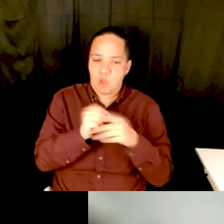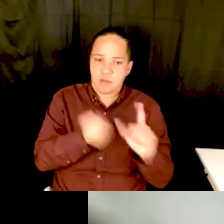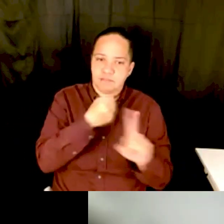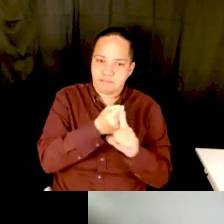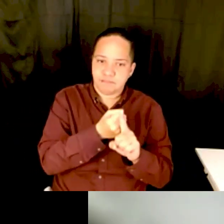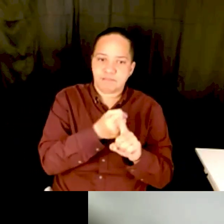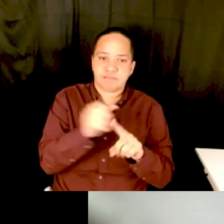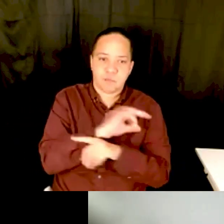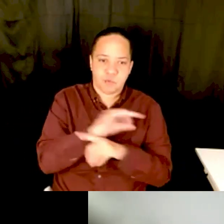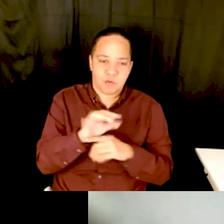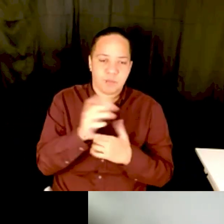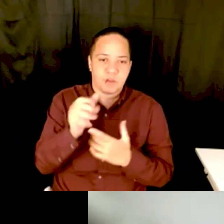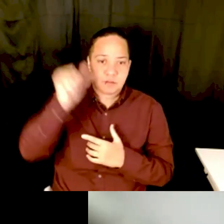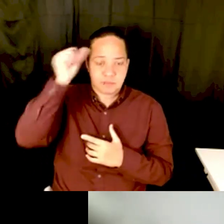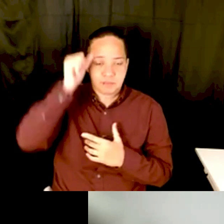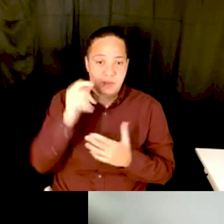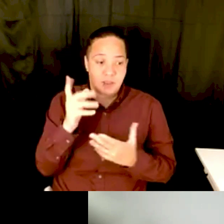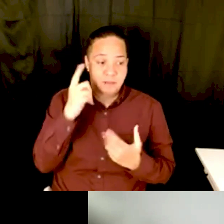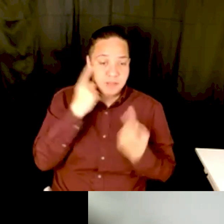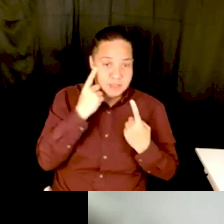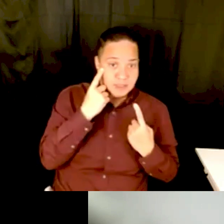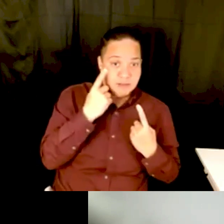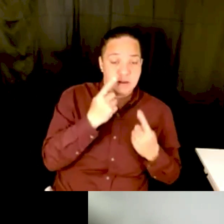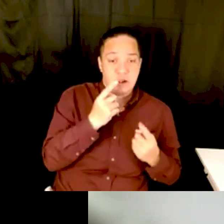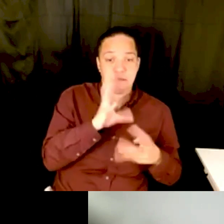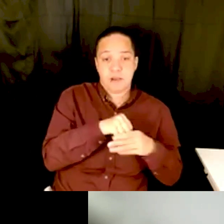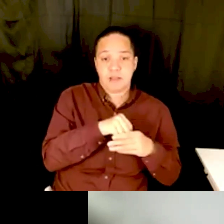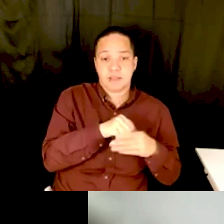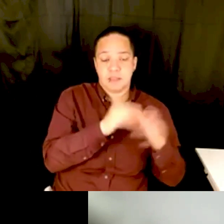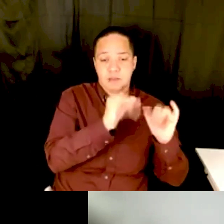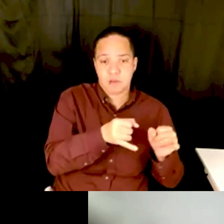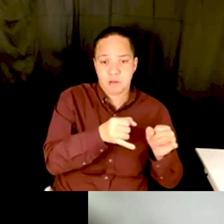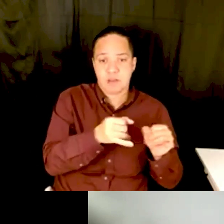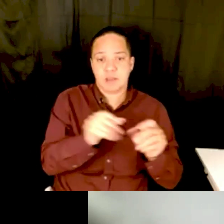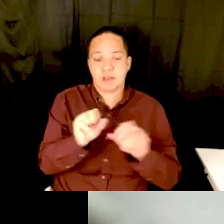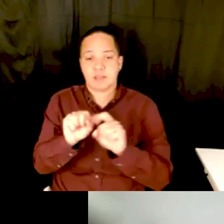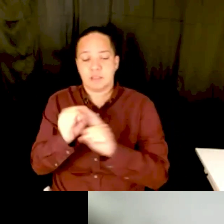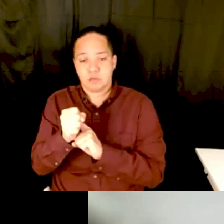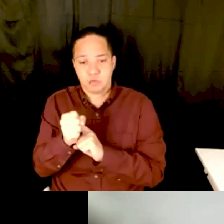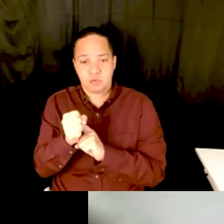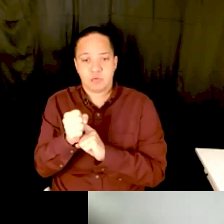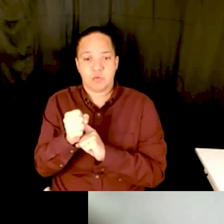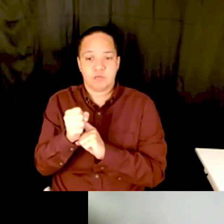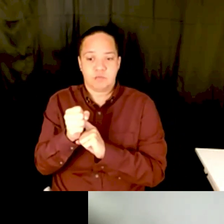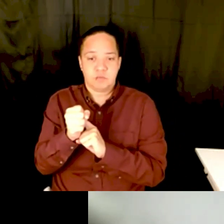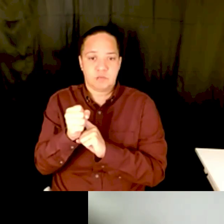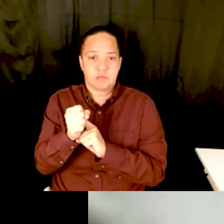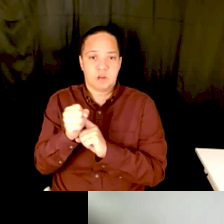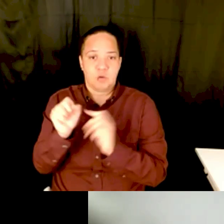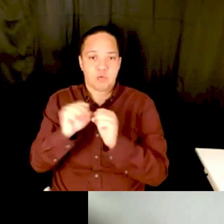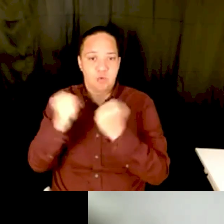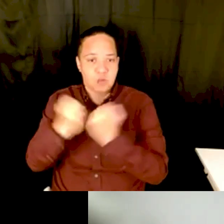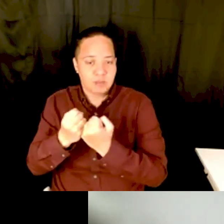adulto. Así que hay que considerar la parte individual, cómo la sociedad o el evento social puede influir en la persona y cómo